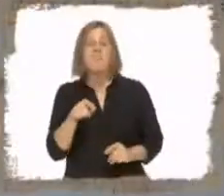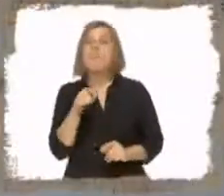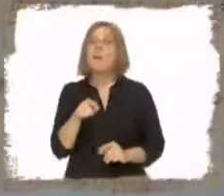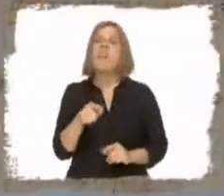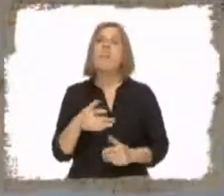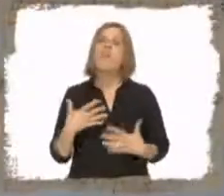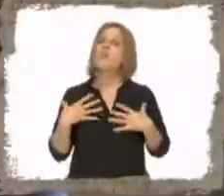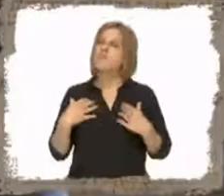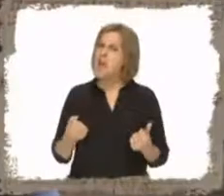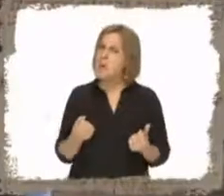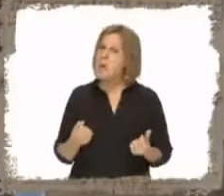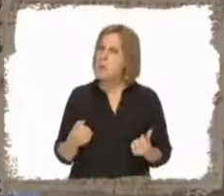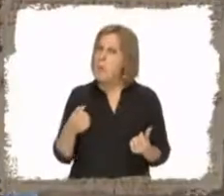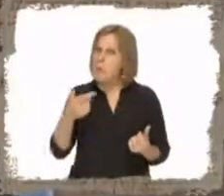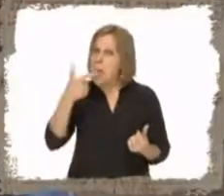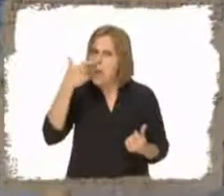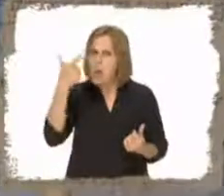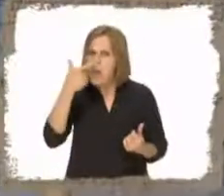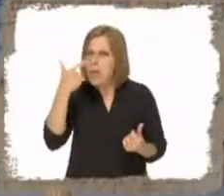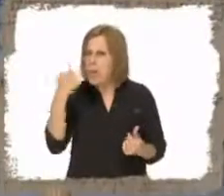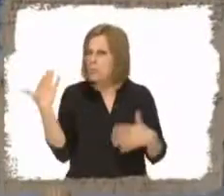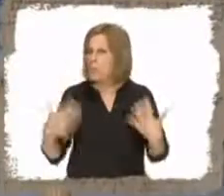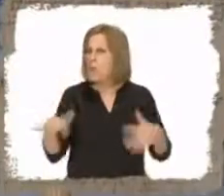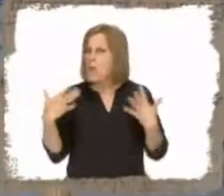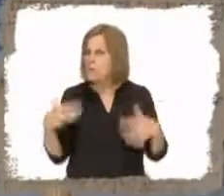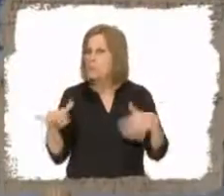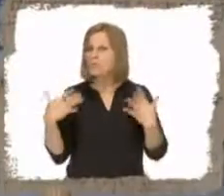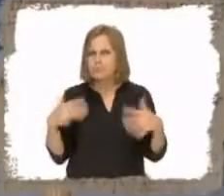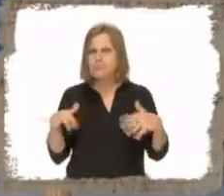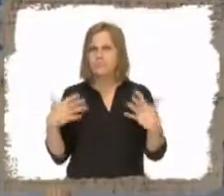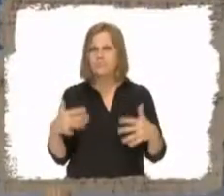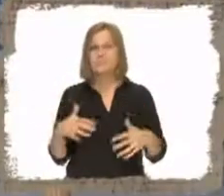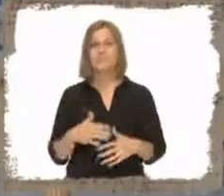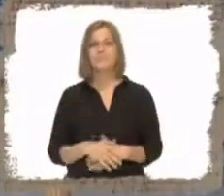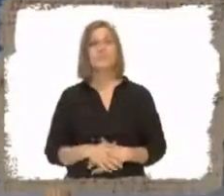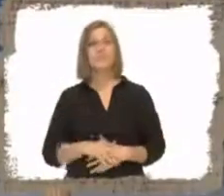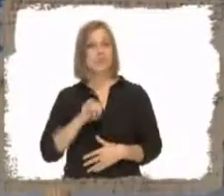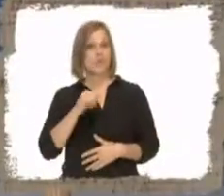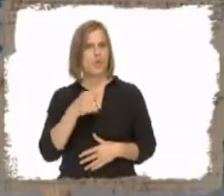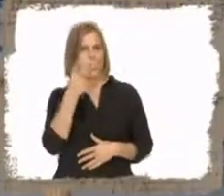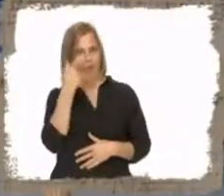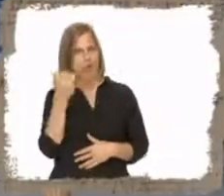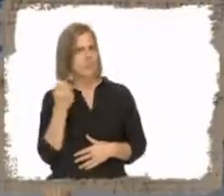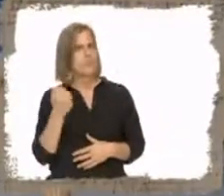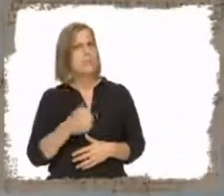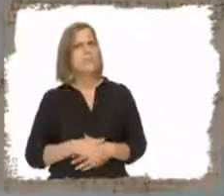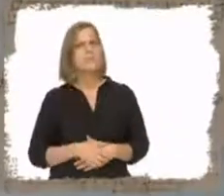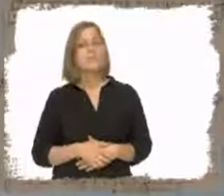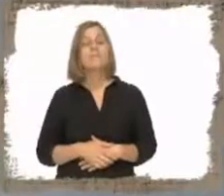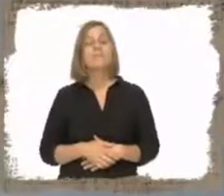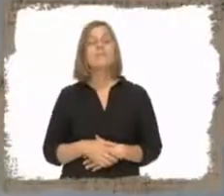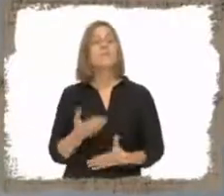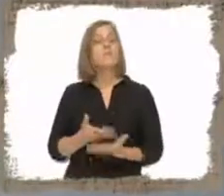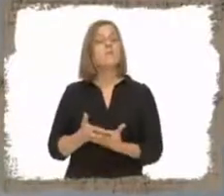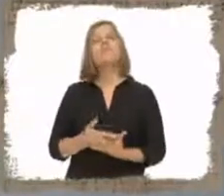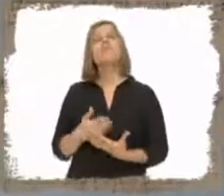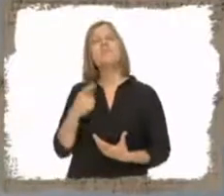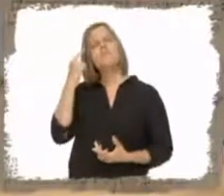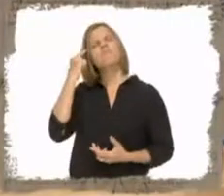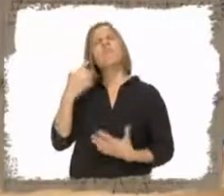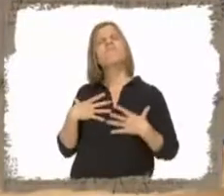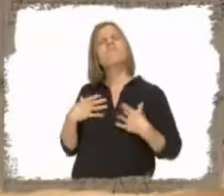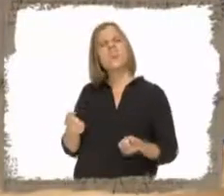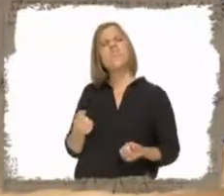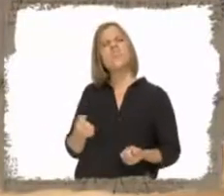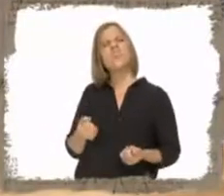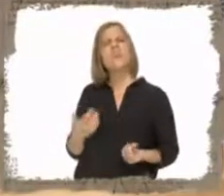Al final, esto de la salud es mucho más interesante de lo que yo pensaba, ¿no? Sí, es re interesante. Yo pensaba que